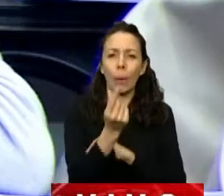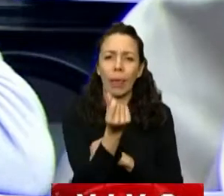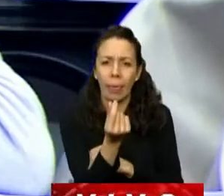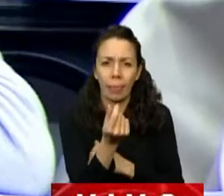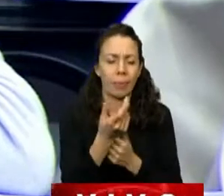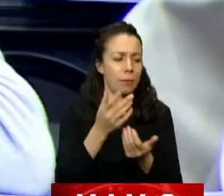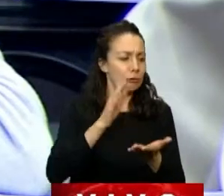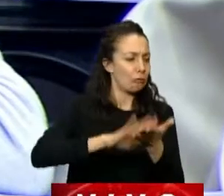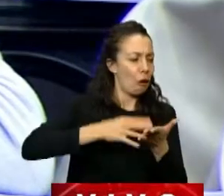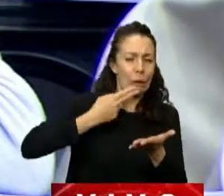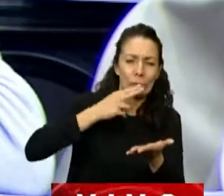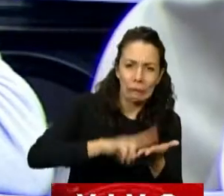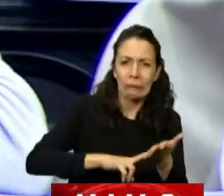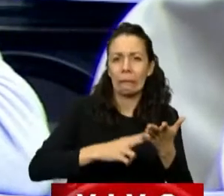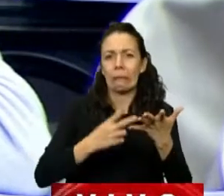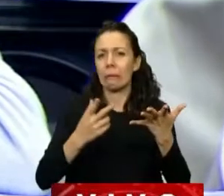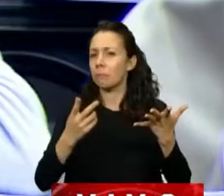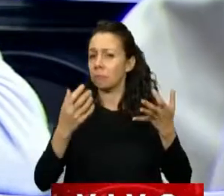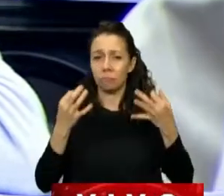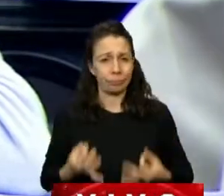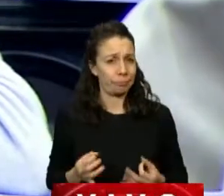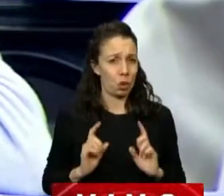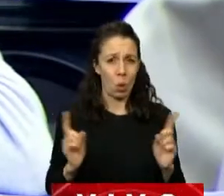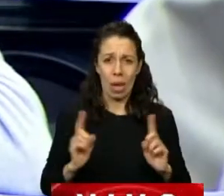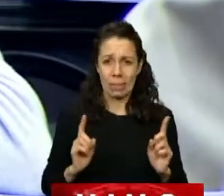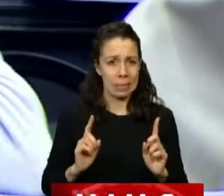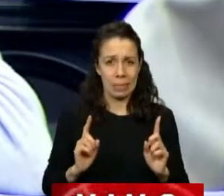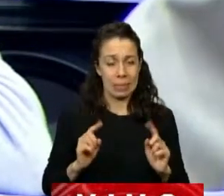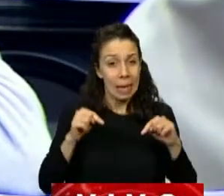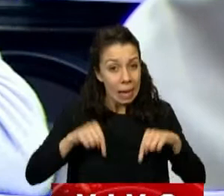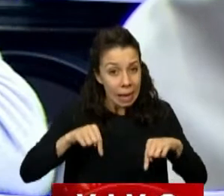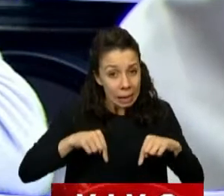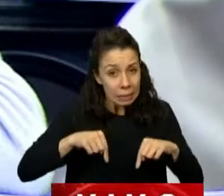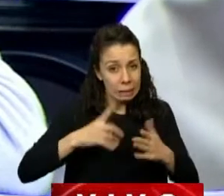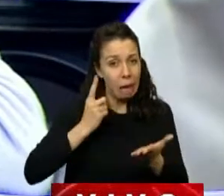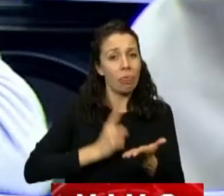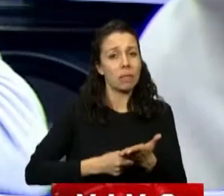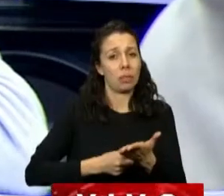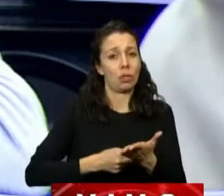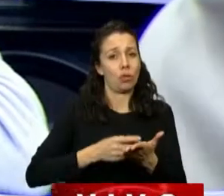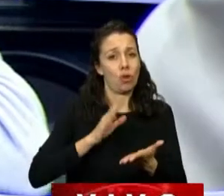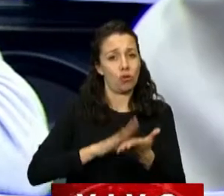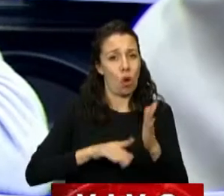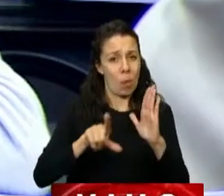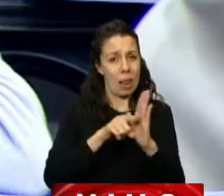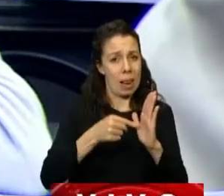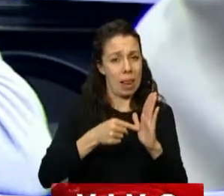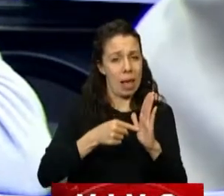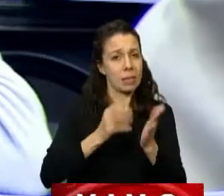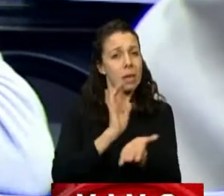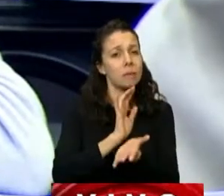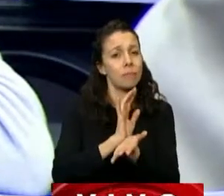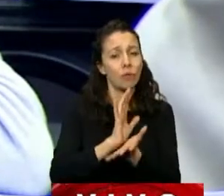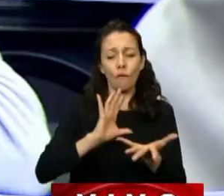fiscal. Esto es una decisión de cómo la Argentina reconduce su